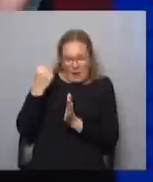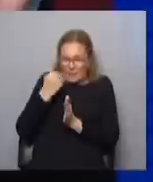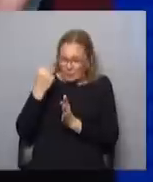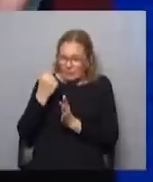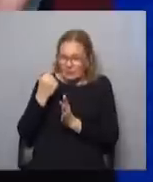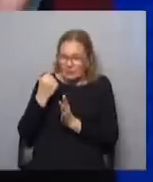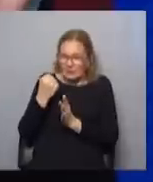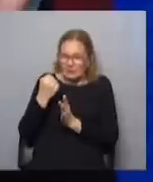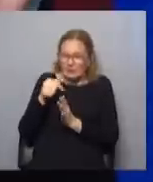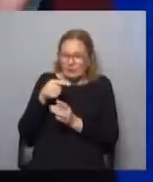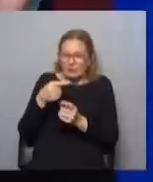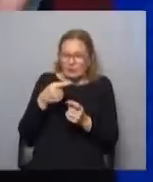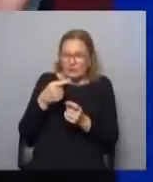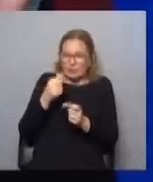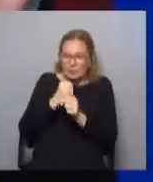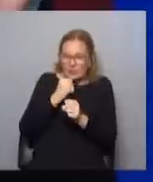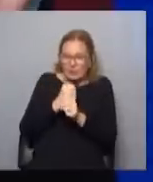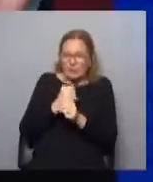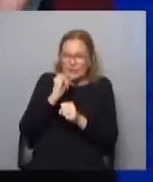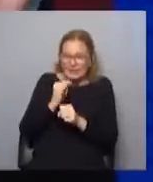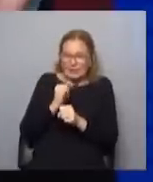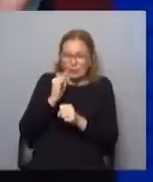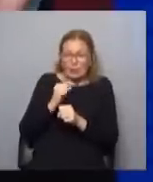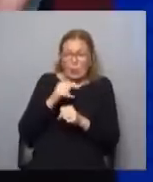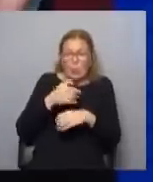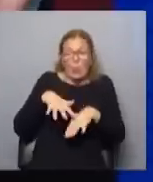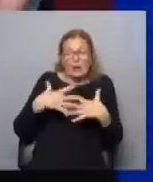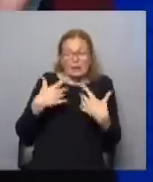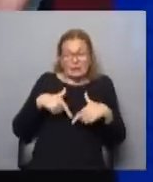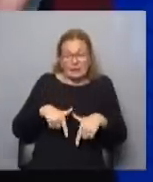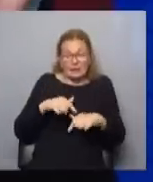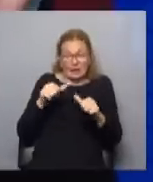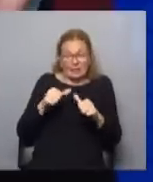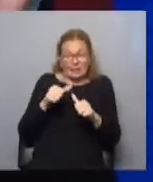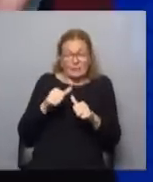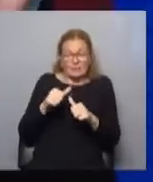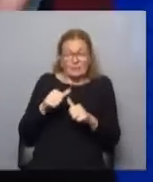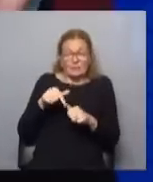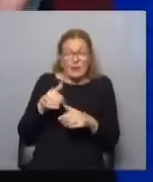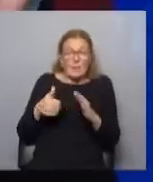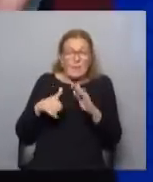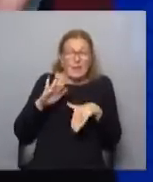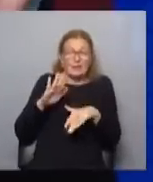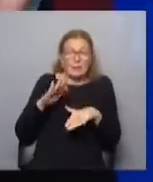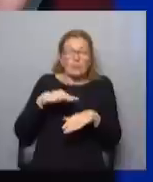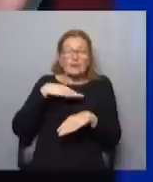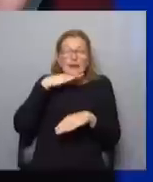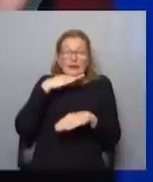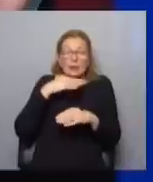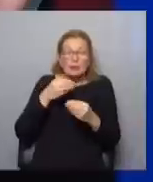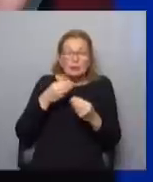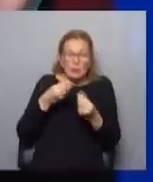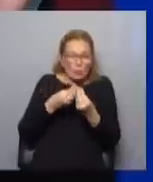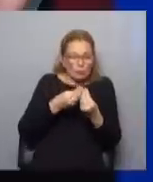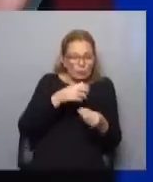que son esas esas tareas que sí o sí cualquier intendencia tiene que hacer más como la nueva una vez como no como la de cameron ya no tienes tanto centro